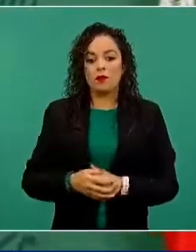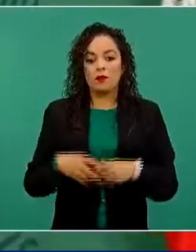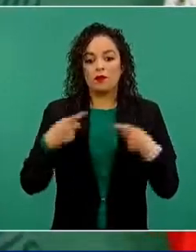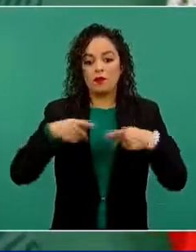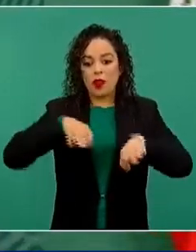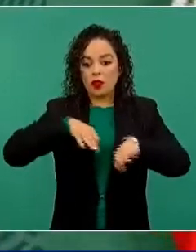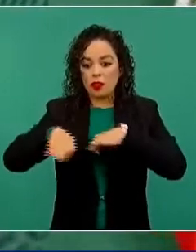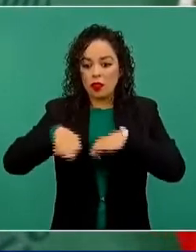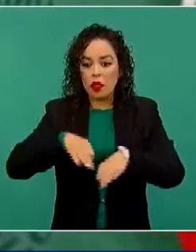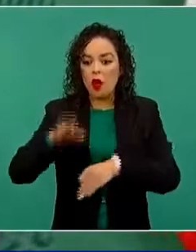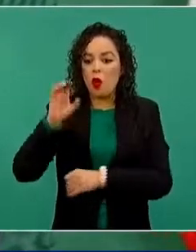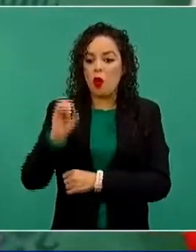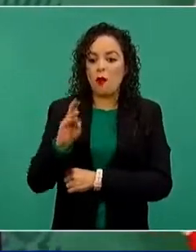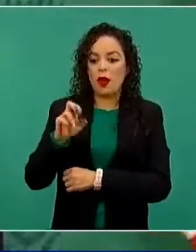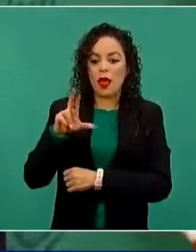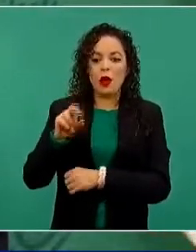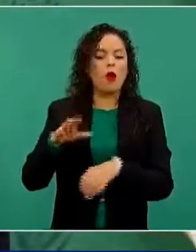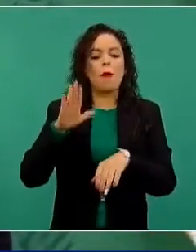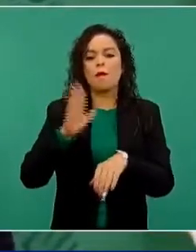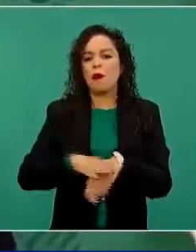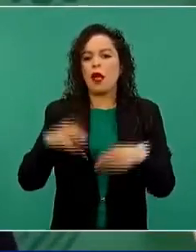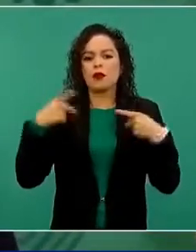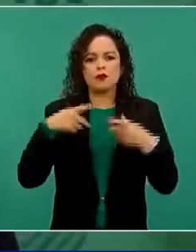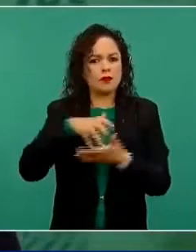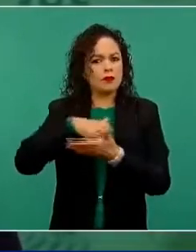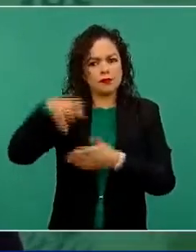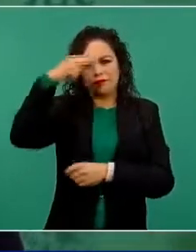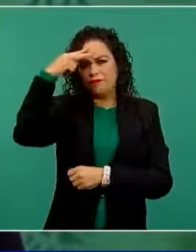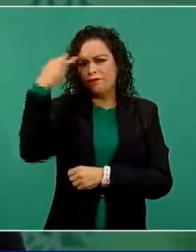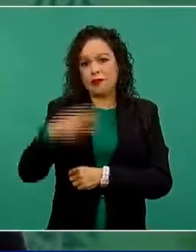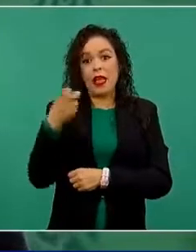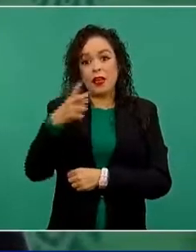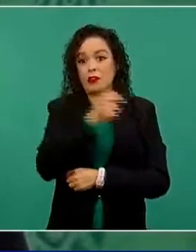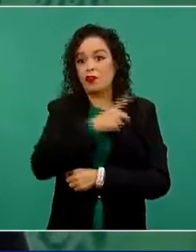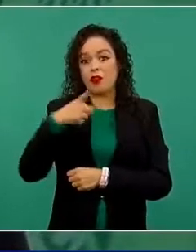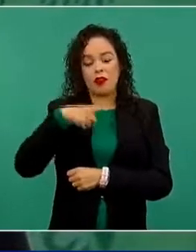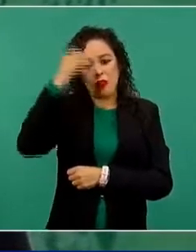la mayoría de los mexicanos. Entonces, no olvidar eso,